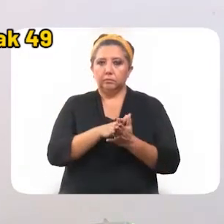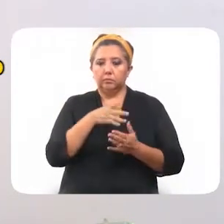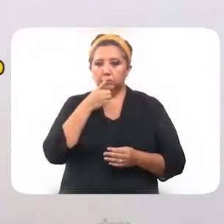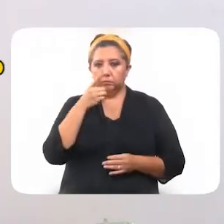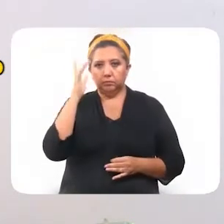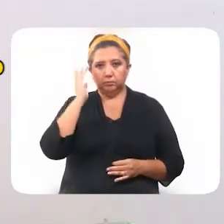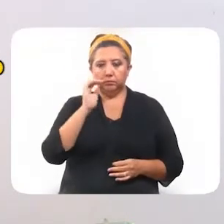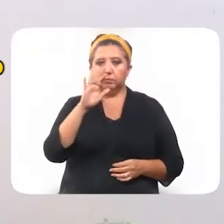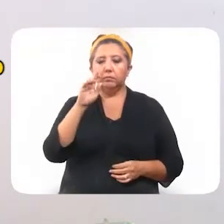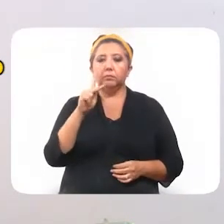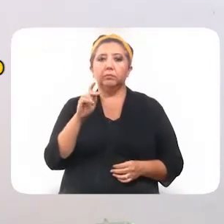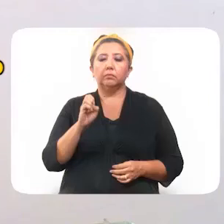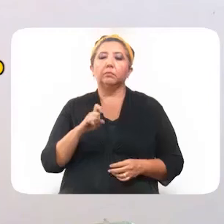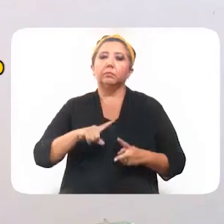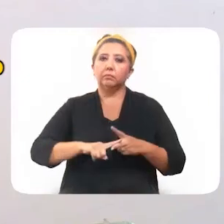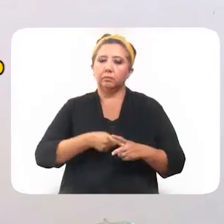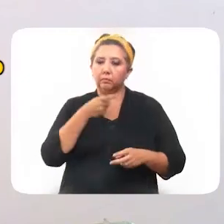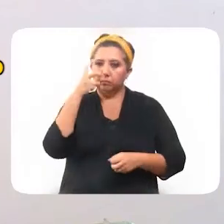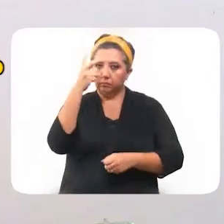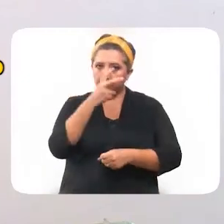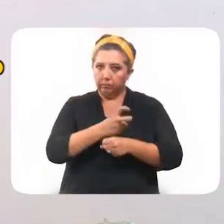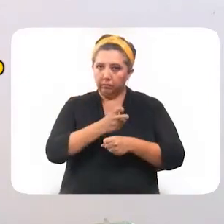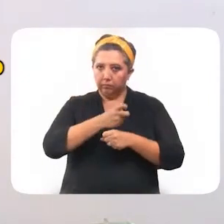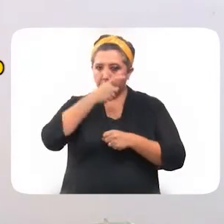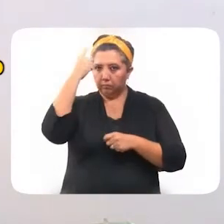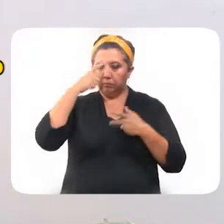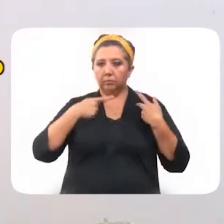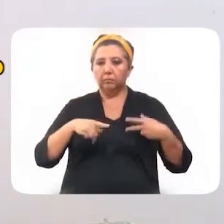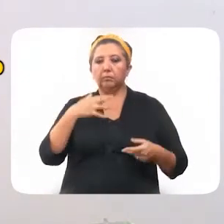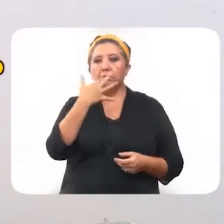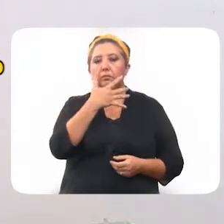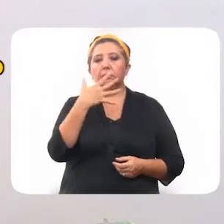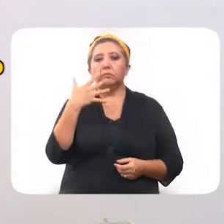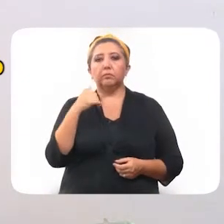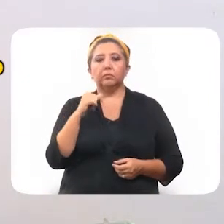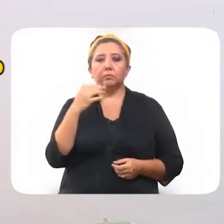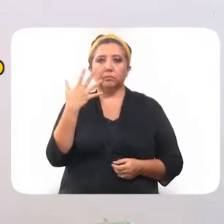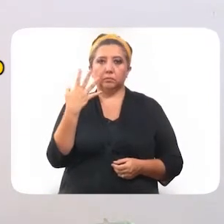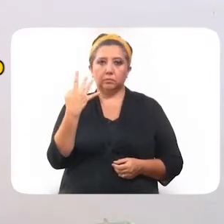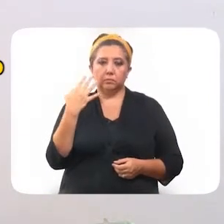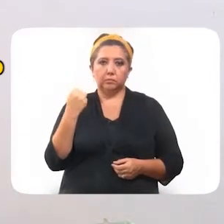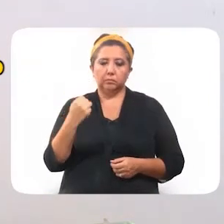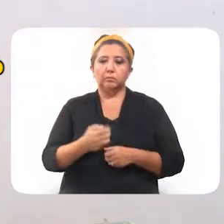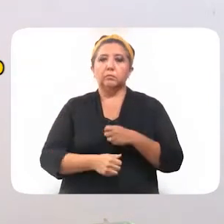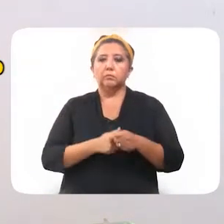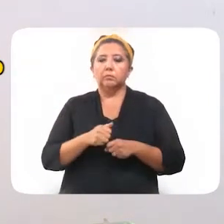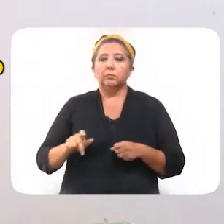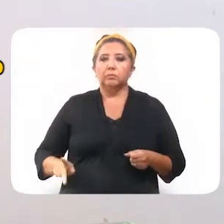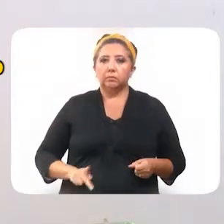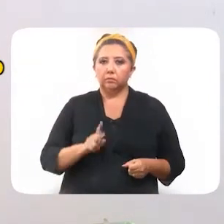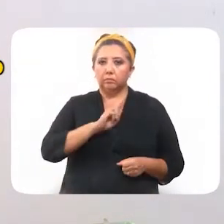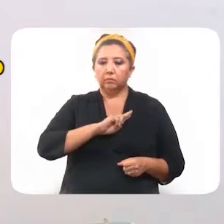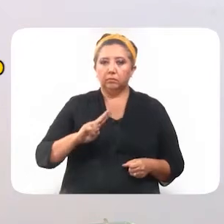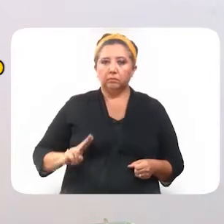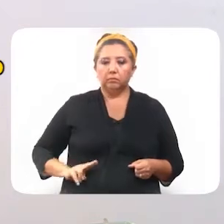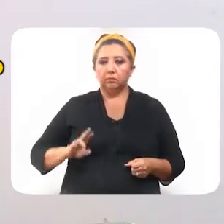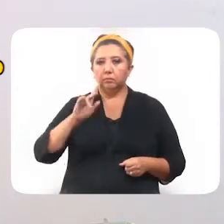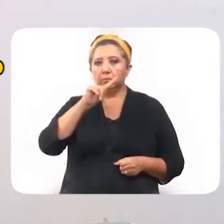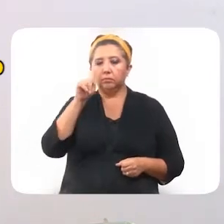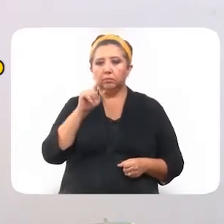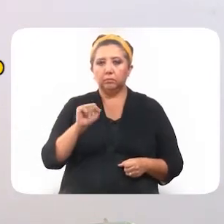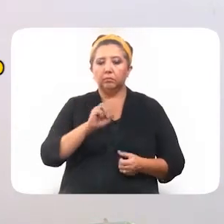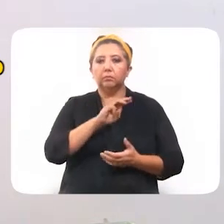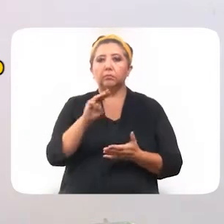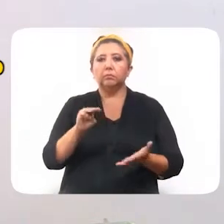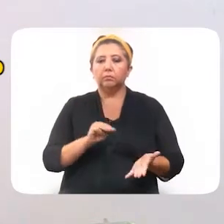Felipe. Iniciar la aplicación de la segunda dosis para personas de 50 a 59 años en los municipios de Humán, Buxots y